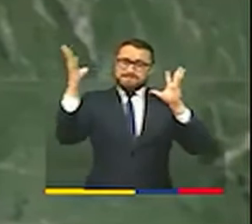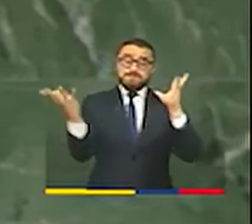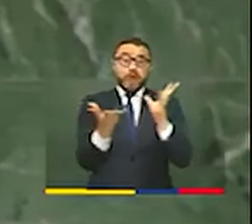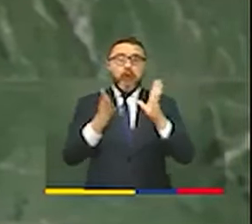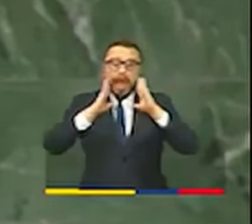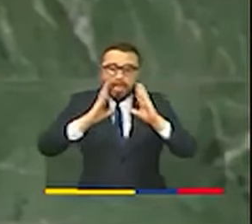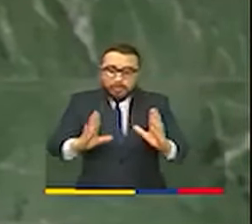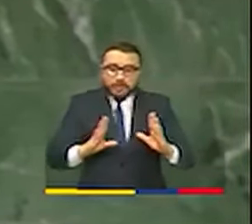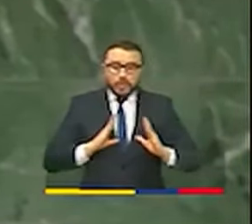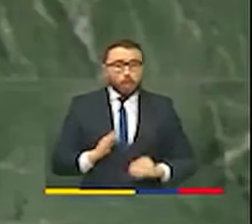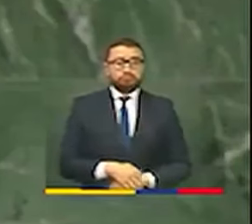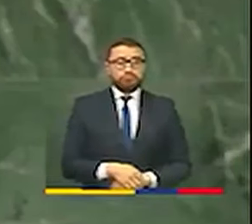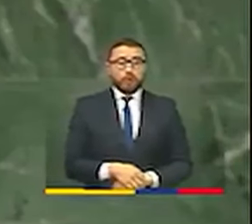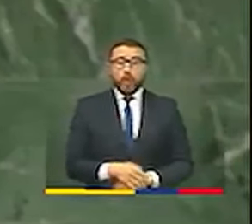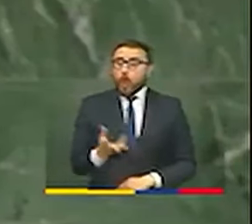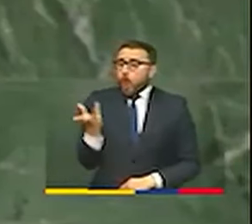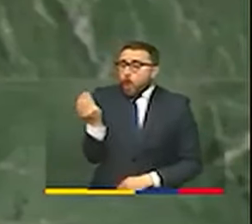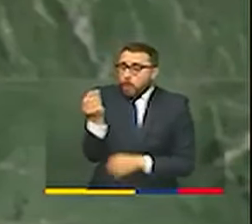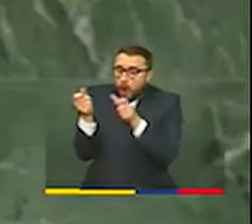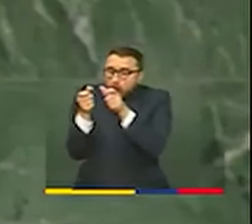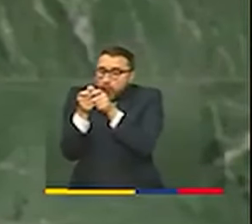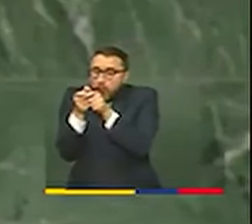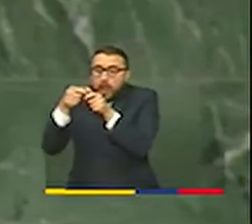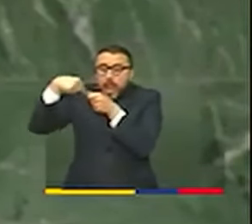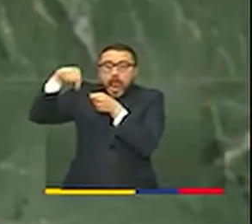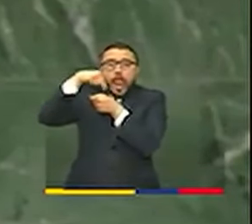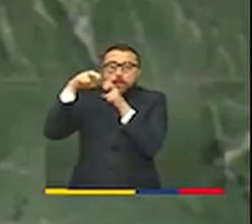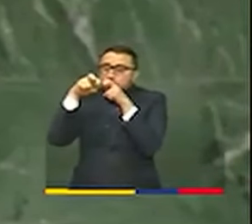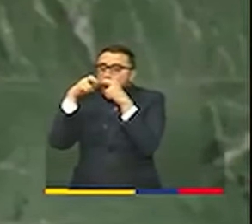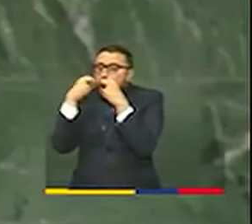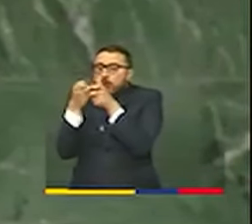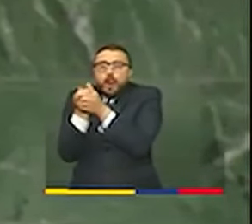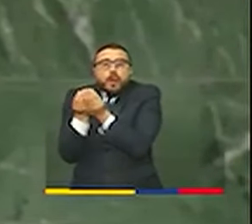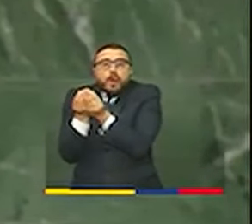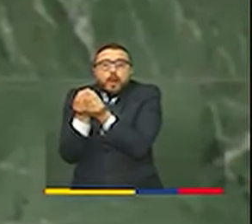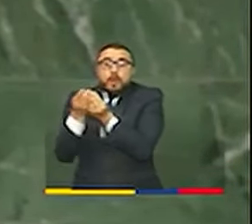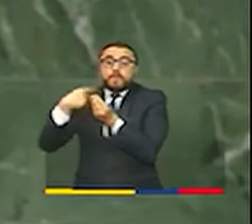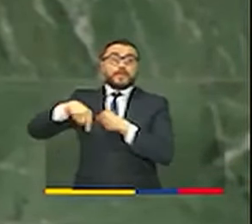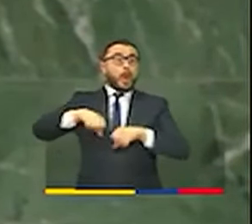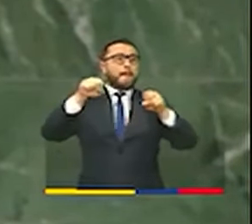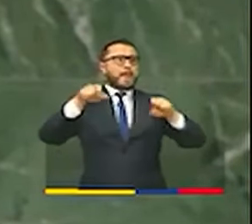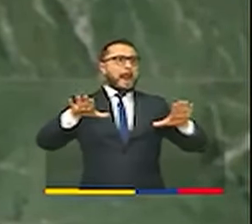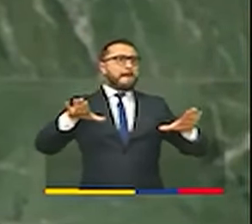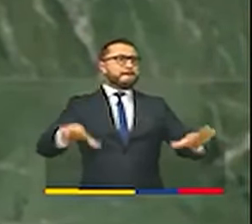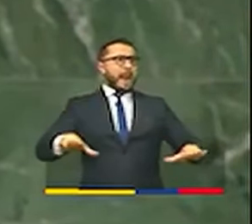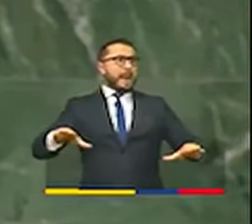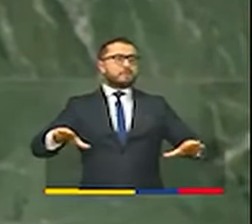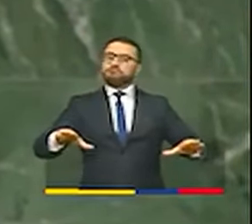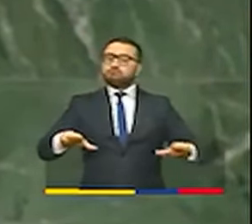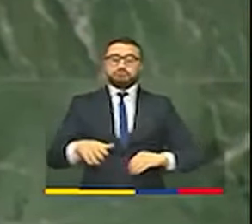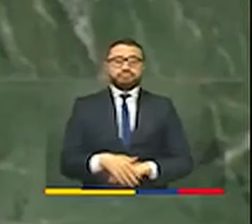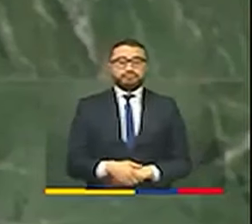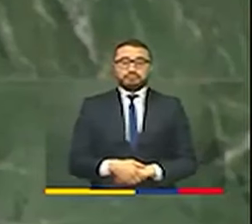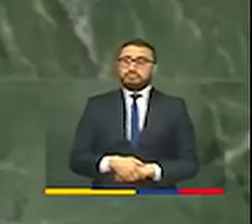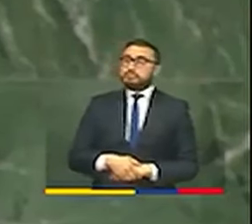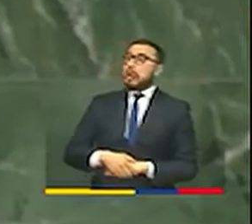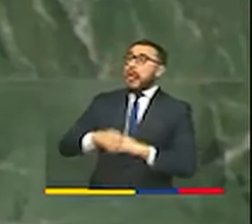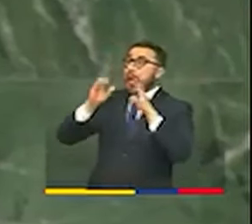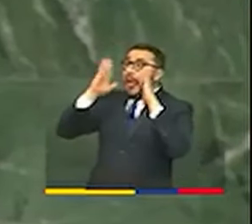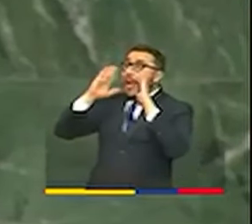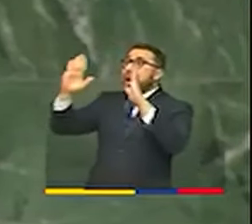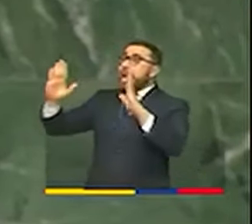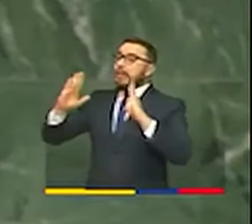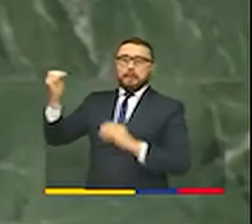de presidentes que pueden detener el bombardeo. Es decir, no nos escuchan los